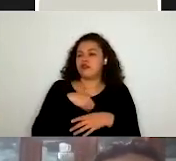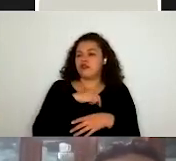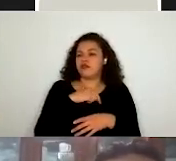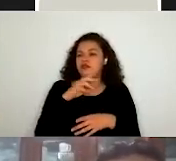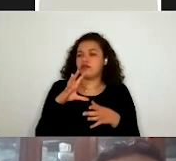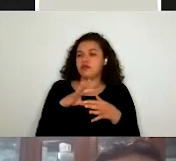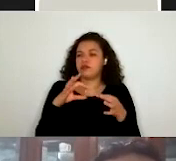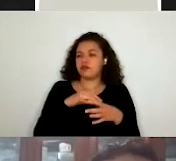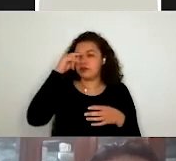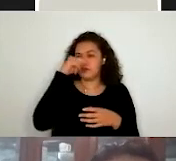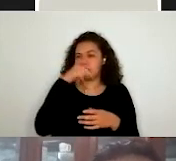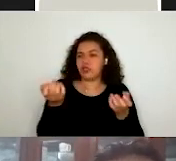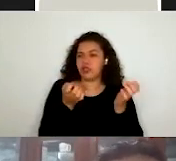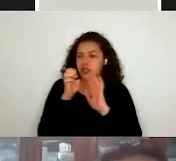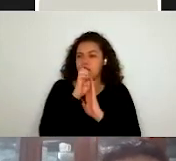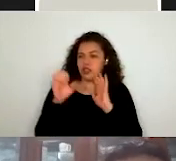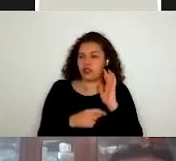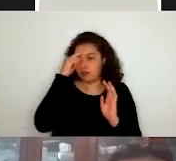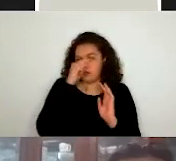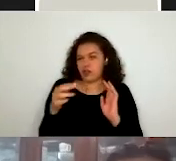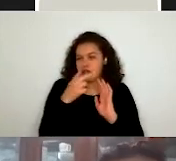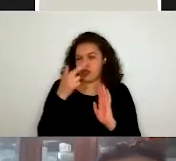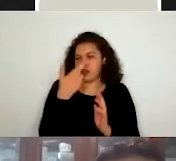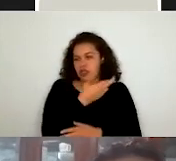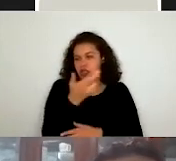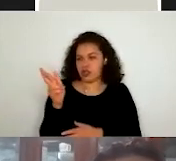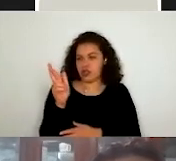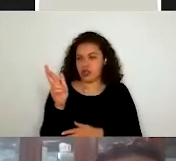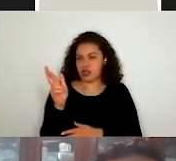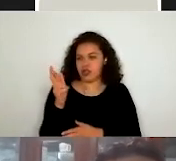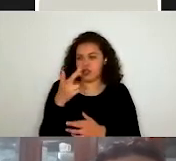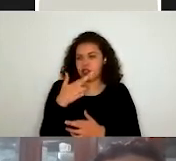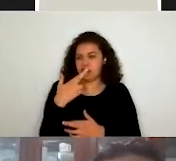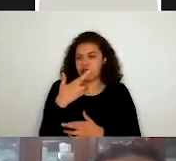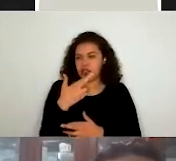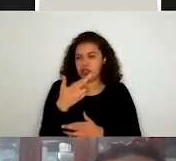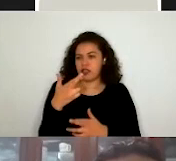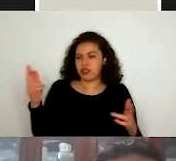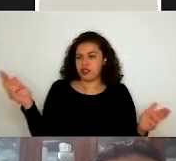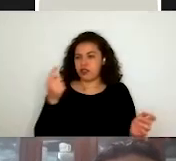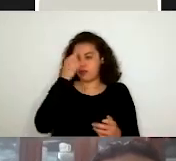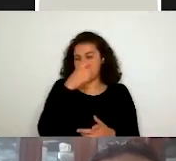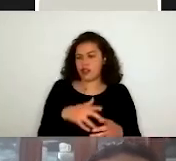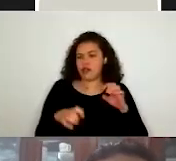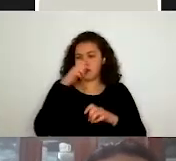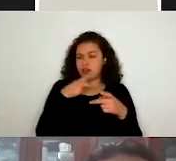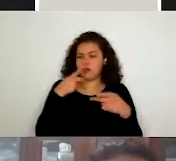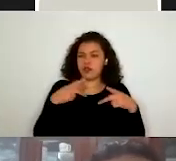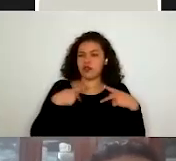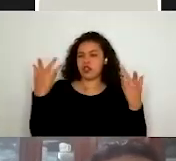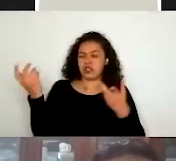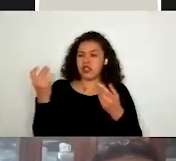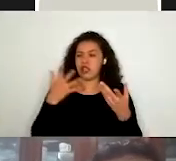Para el ejemplo del restaurante Epsilon Pi, no hay elevadores de personas ni de carga, tampoco